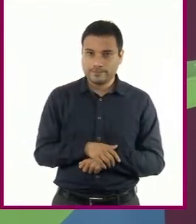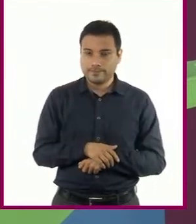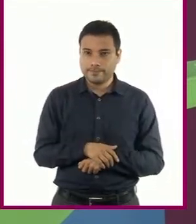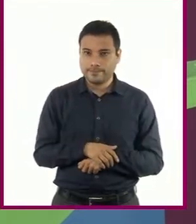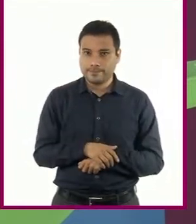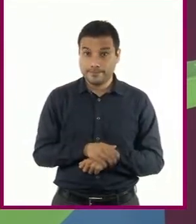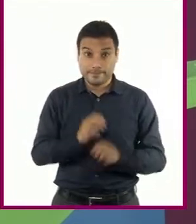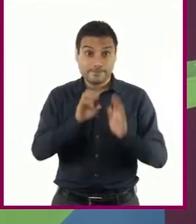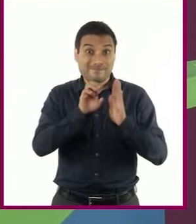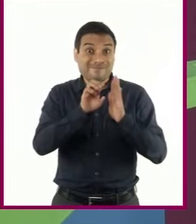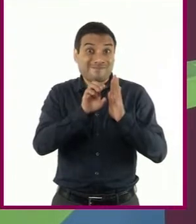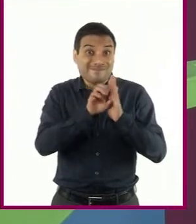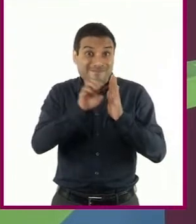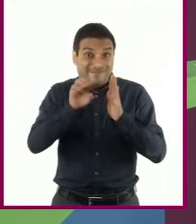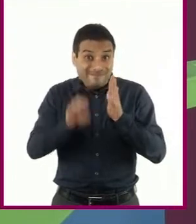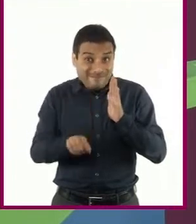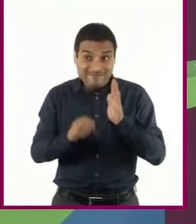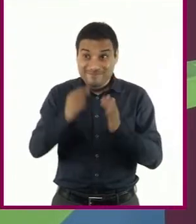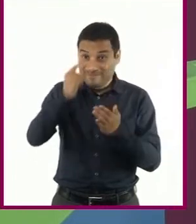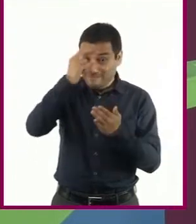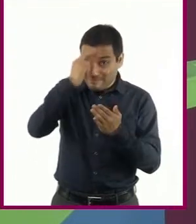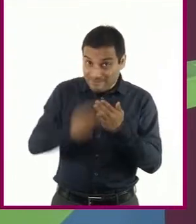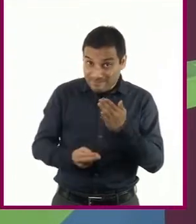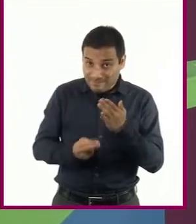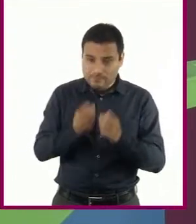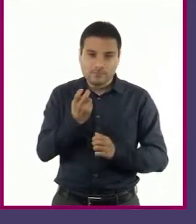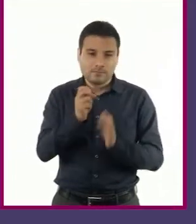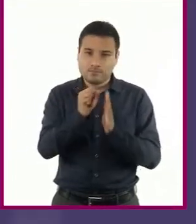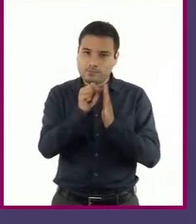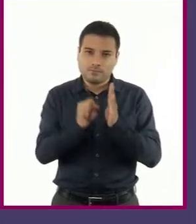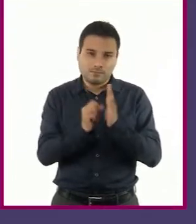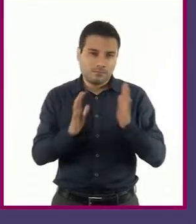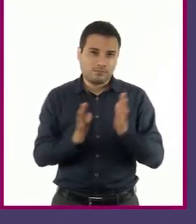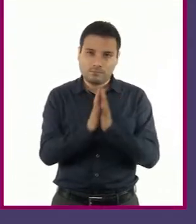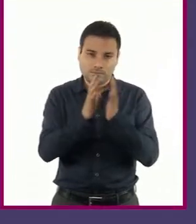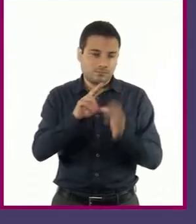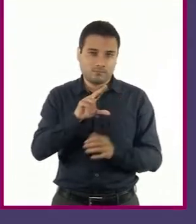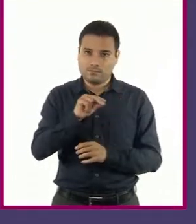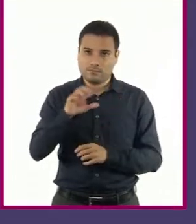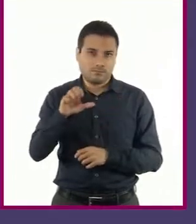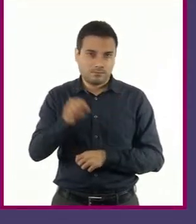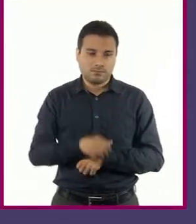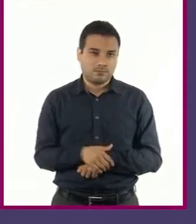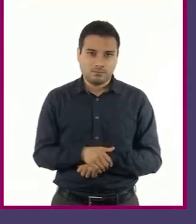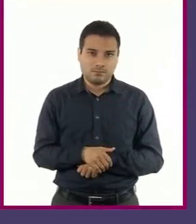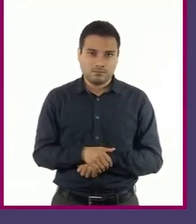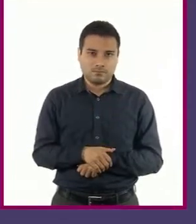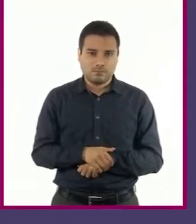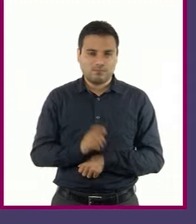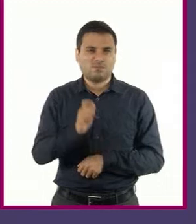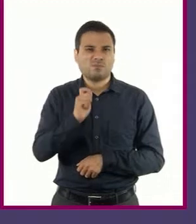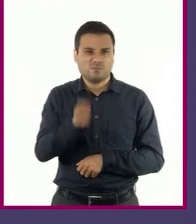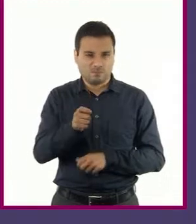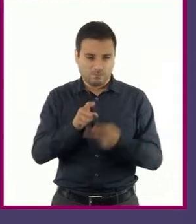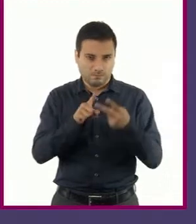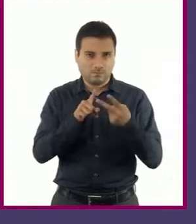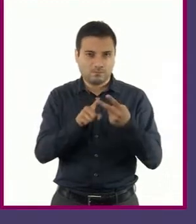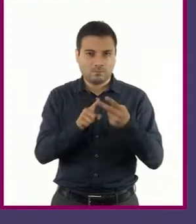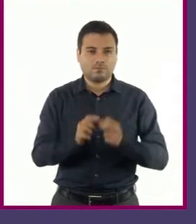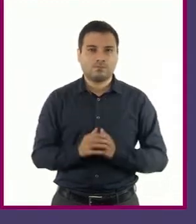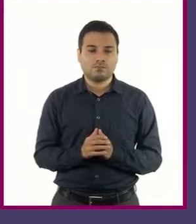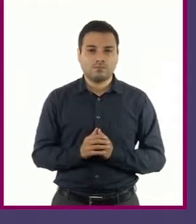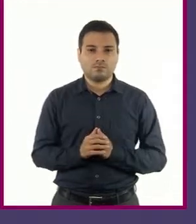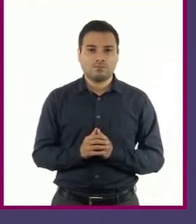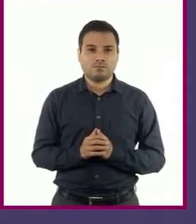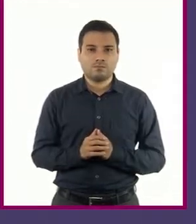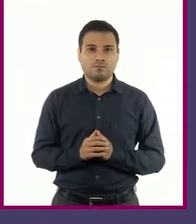se estaría hablando de un sistema antidemocrático. El segundo sentido de la libertad democrática es la capacidad